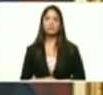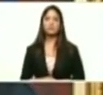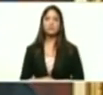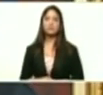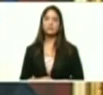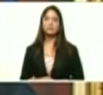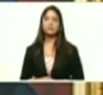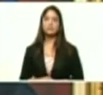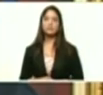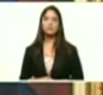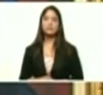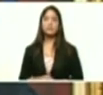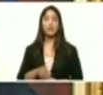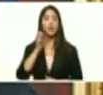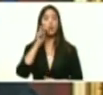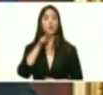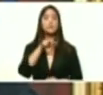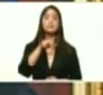los ven así,